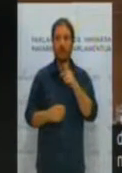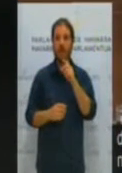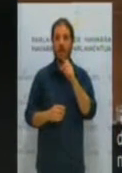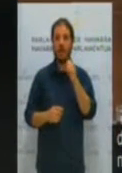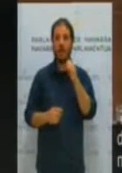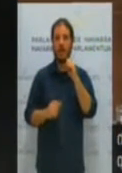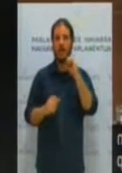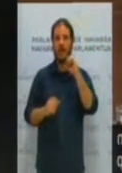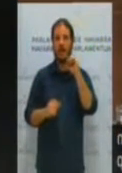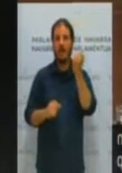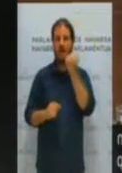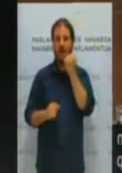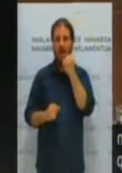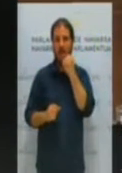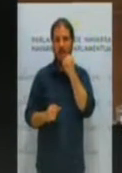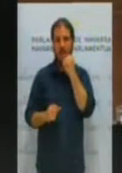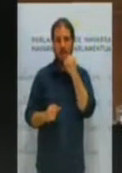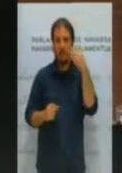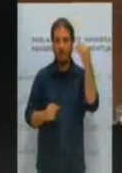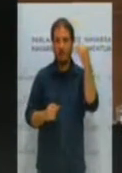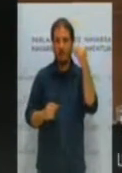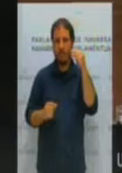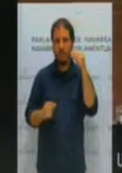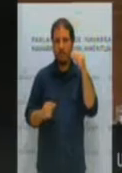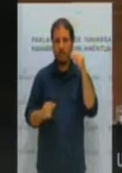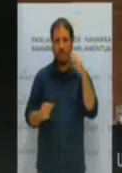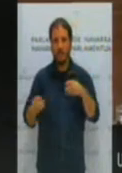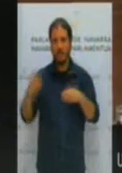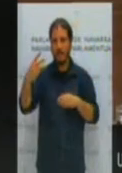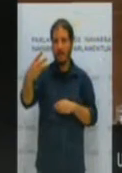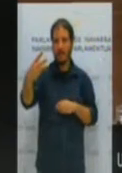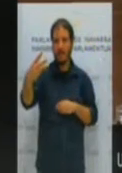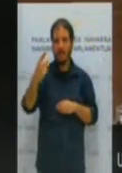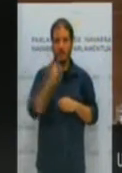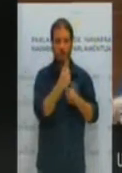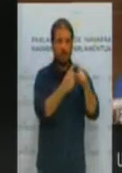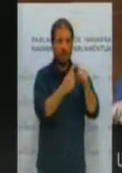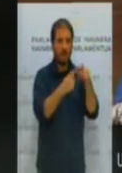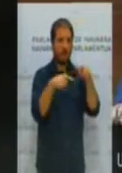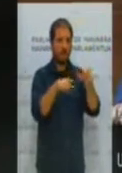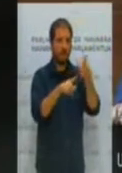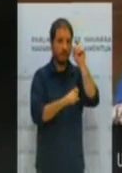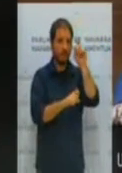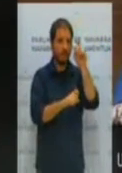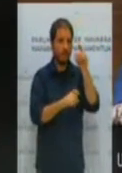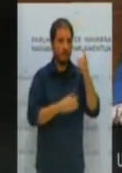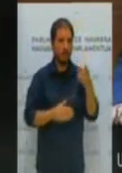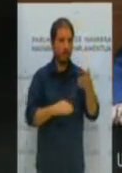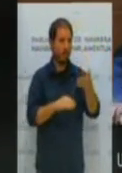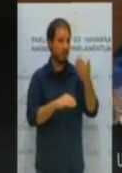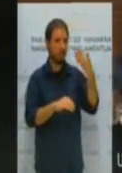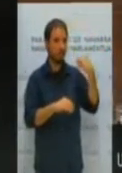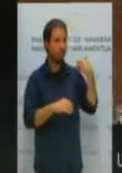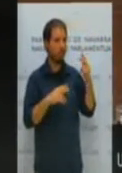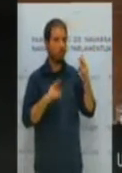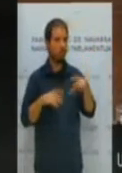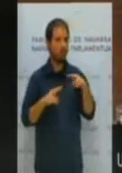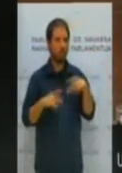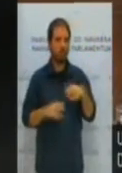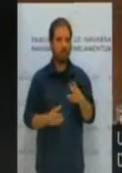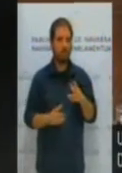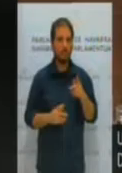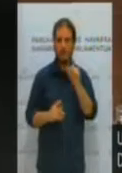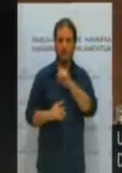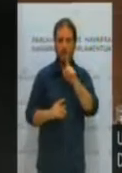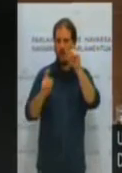Administración foral van dirigidas al Departamento de Educación, y esto no sucedía antes. El Departamento de Educación, no educación